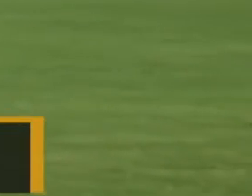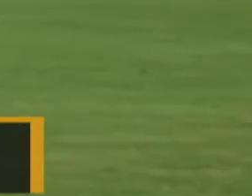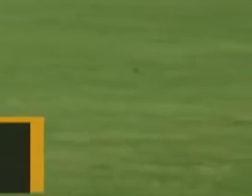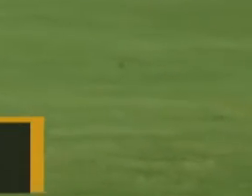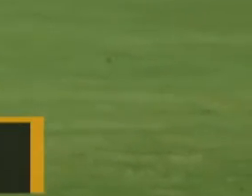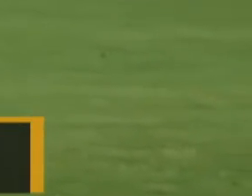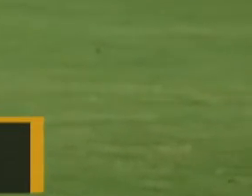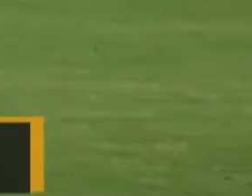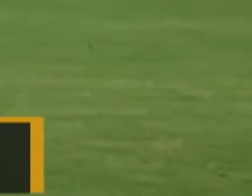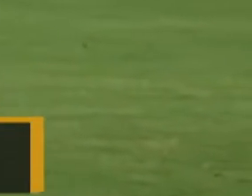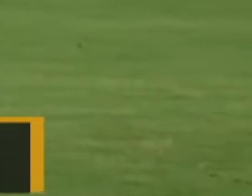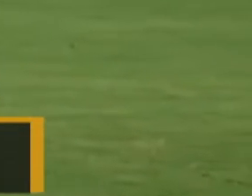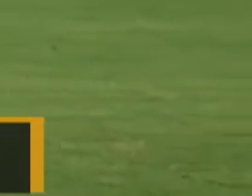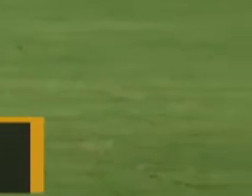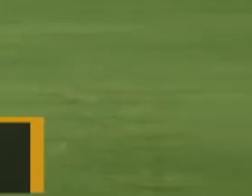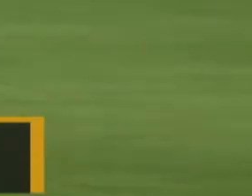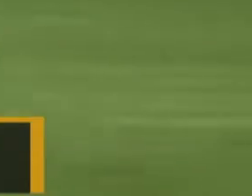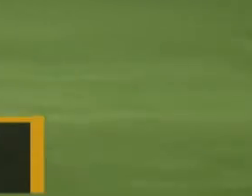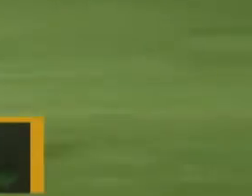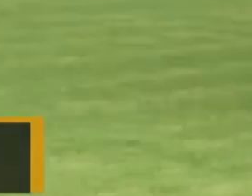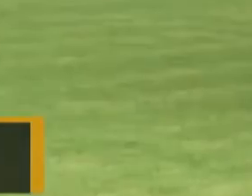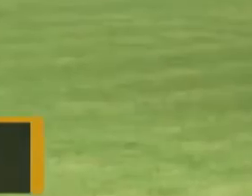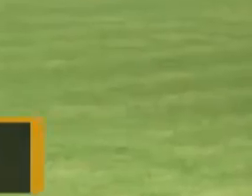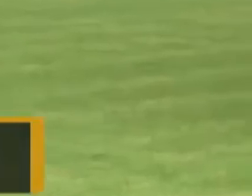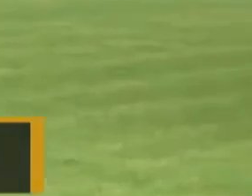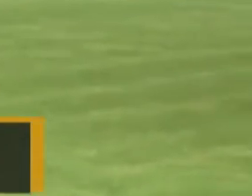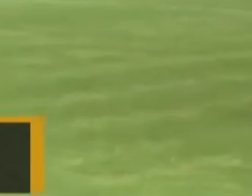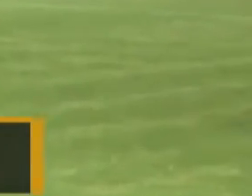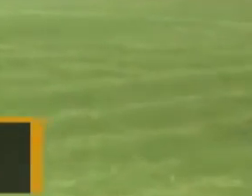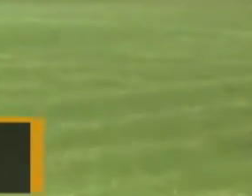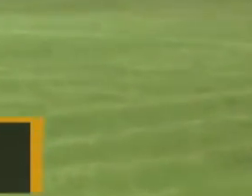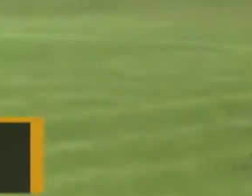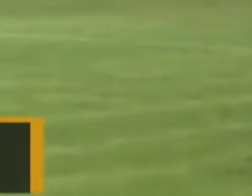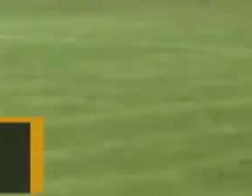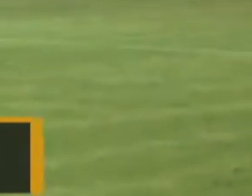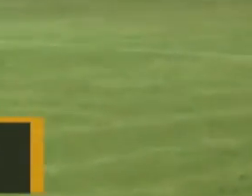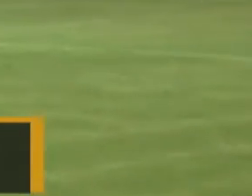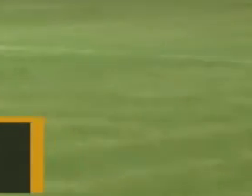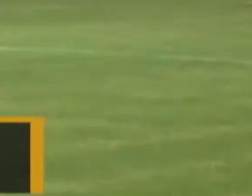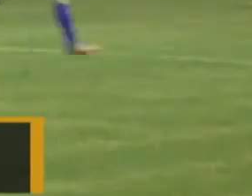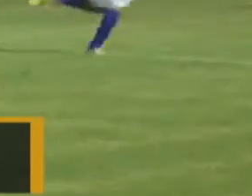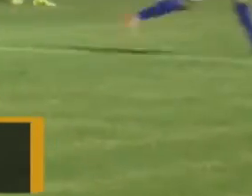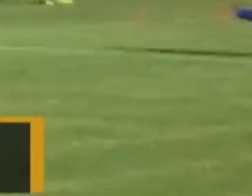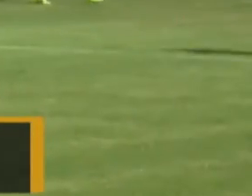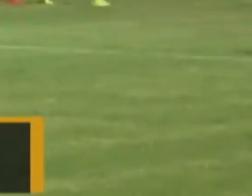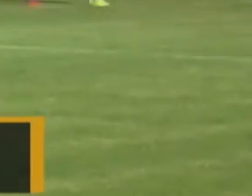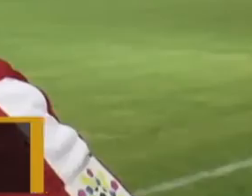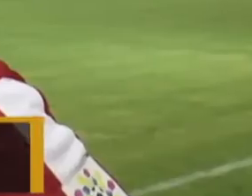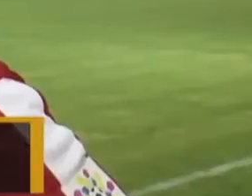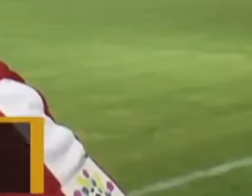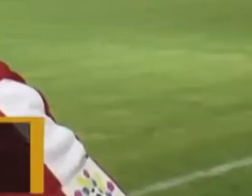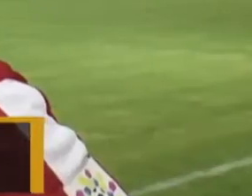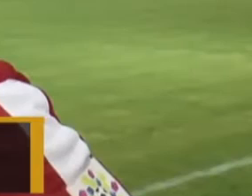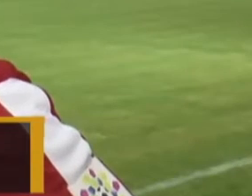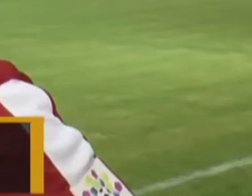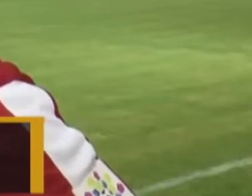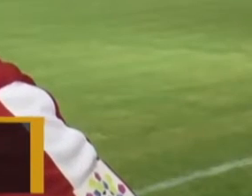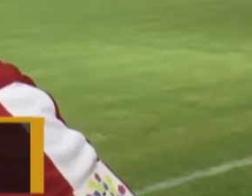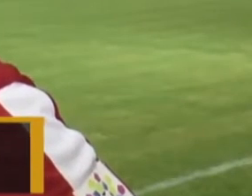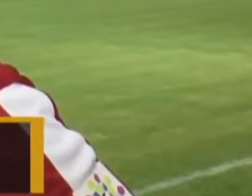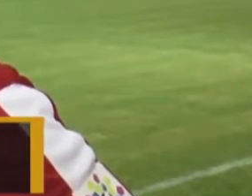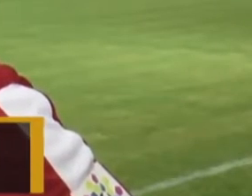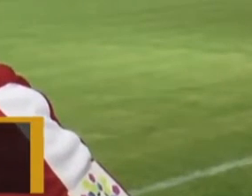organizadores de este campeonato de fútbol destacan el nivel del torneo. Excelente, y participan todos los trabajadores de Ecopetrol. Tenemos el partido de Mecánica